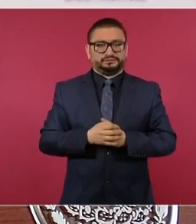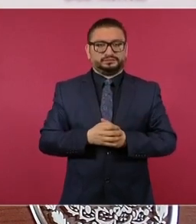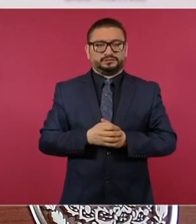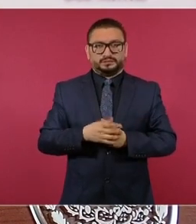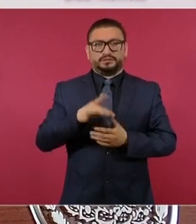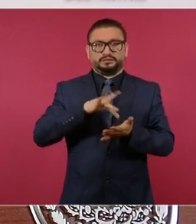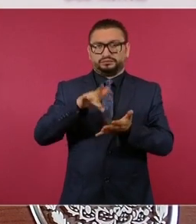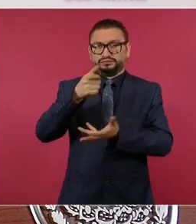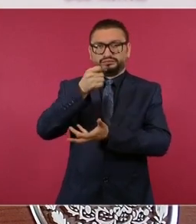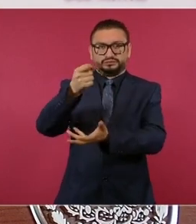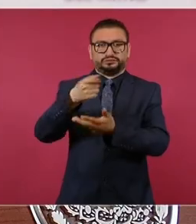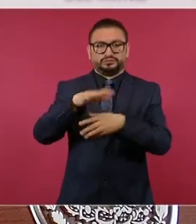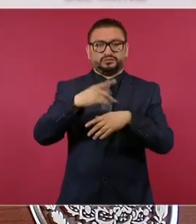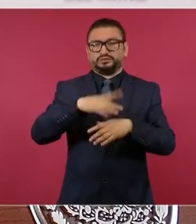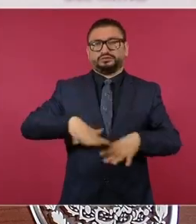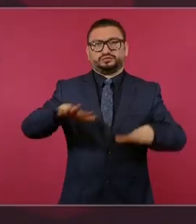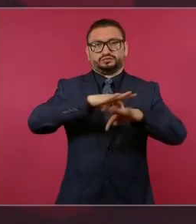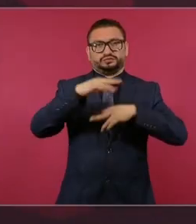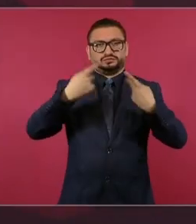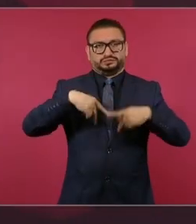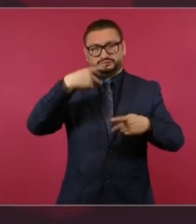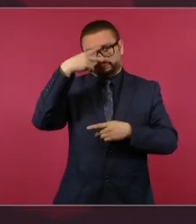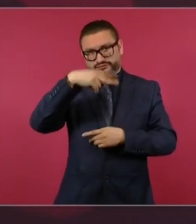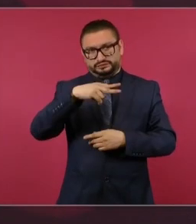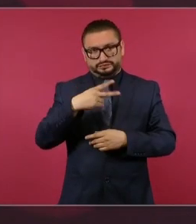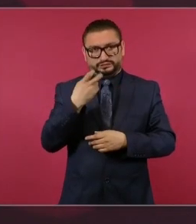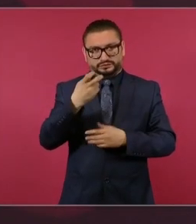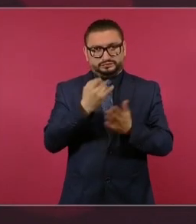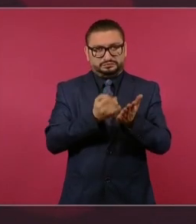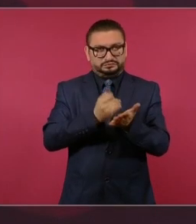que es dinero de todos los mexicanos.